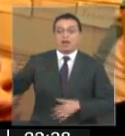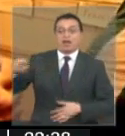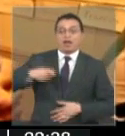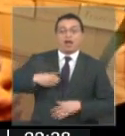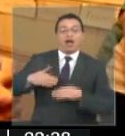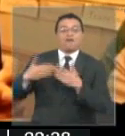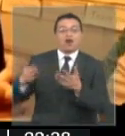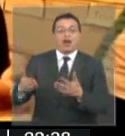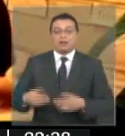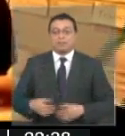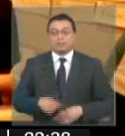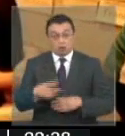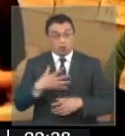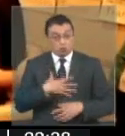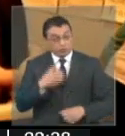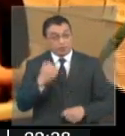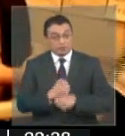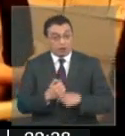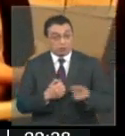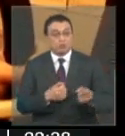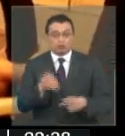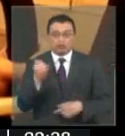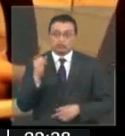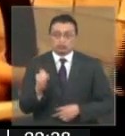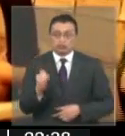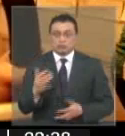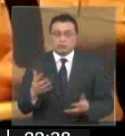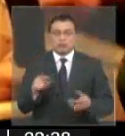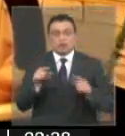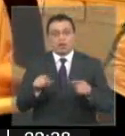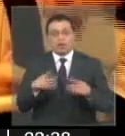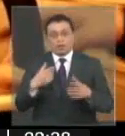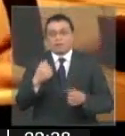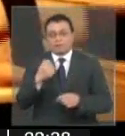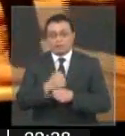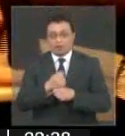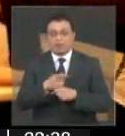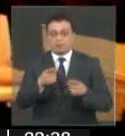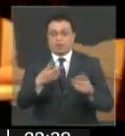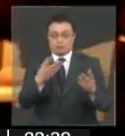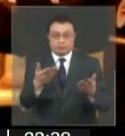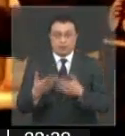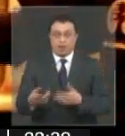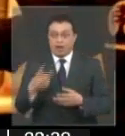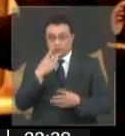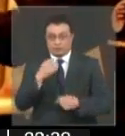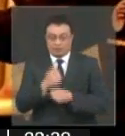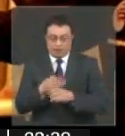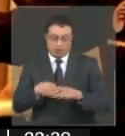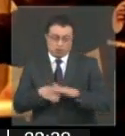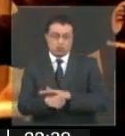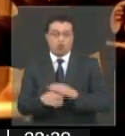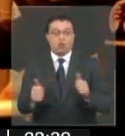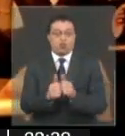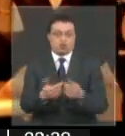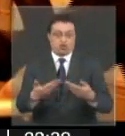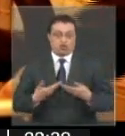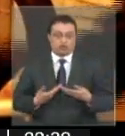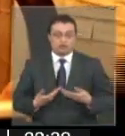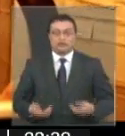gustaría trabajar? ¿Qué? Bueno, entonces vamos a hacer el albergo ético, así puede trabajar con nosotros. ¿Está bien? Sí.